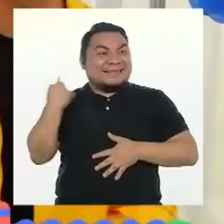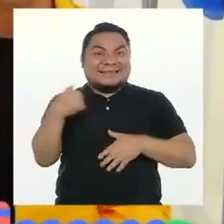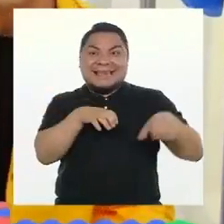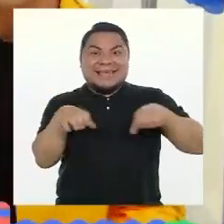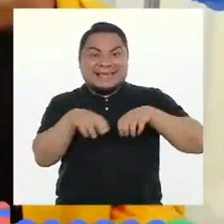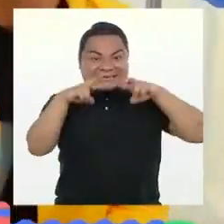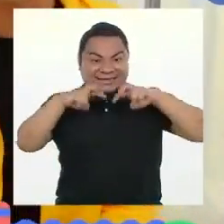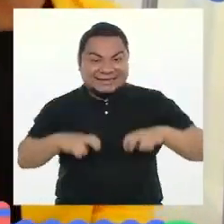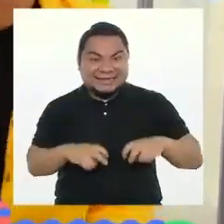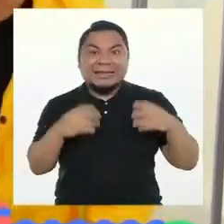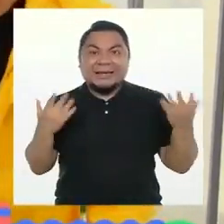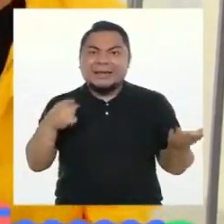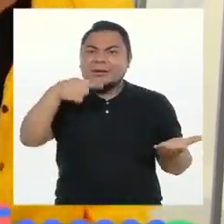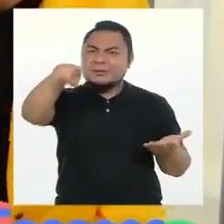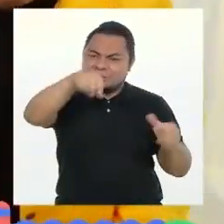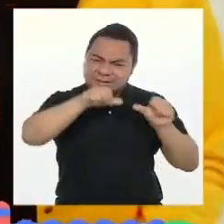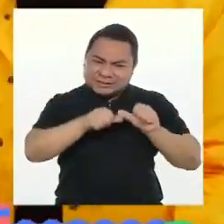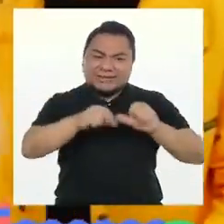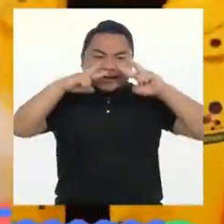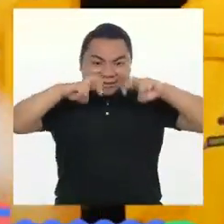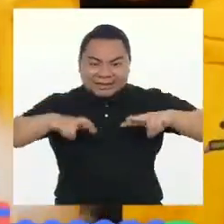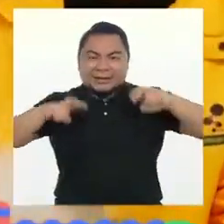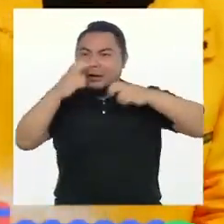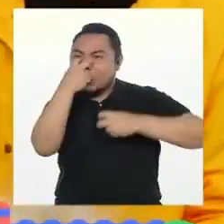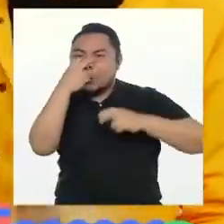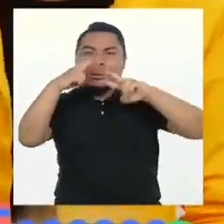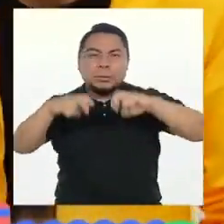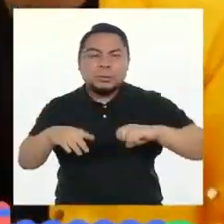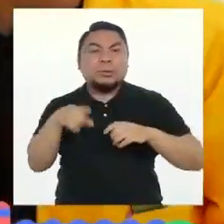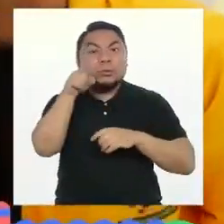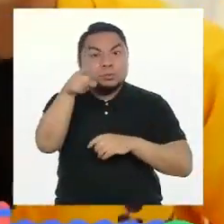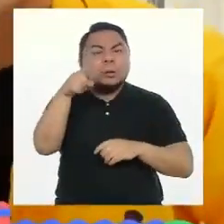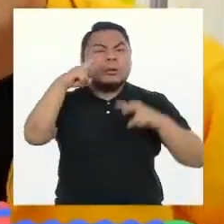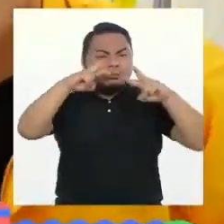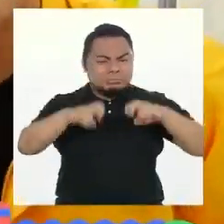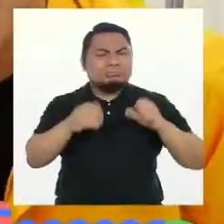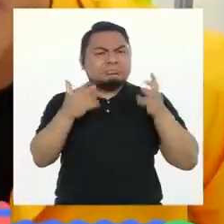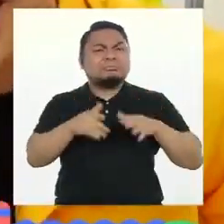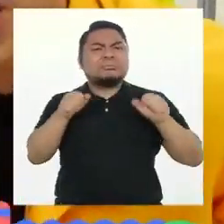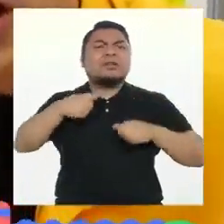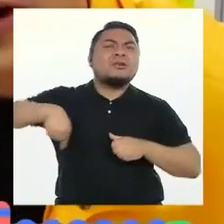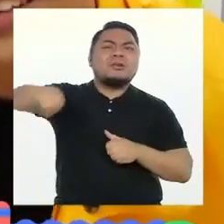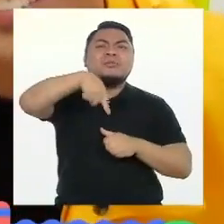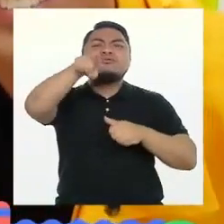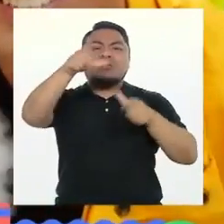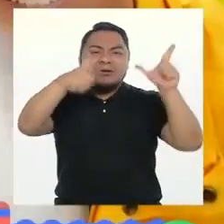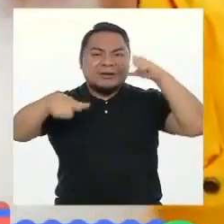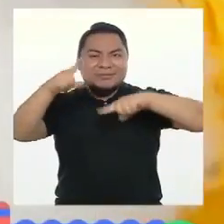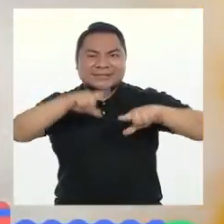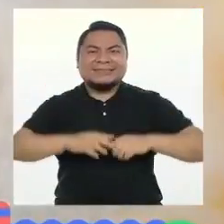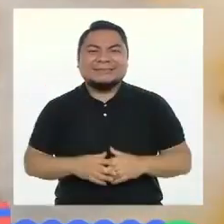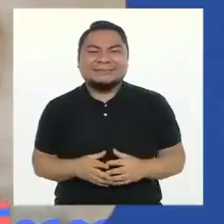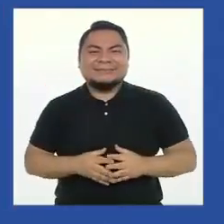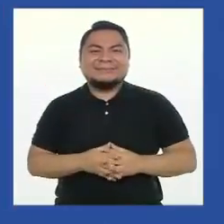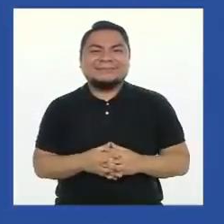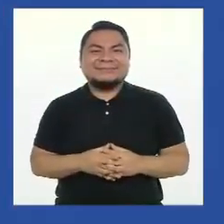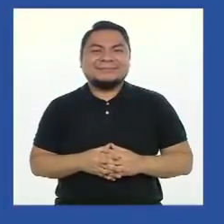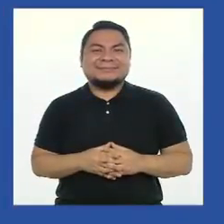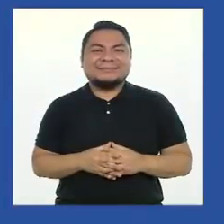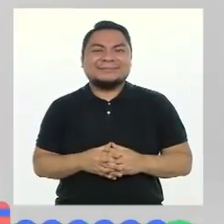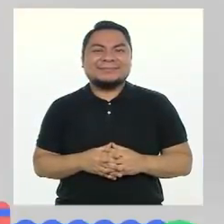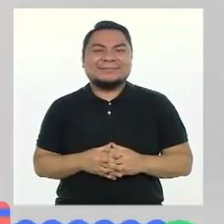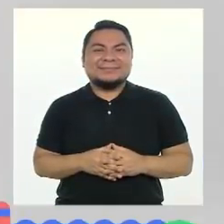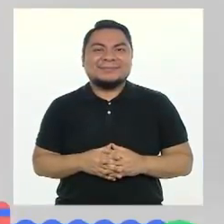haciendo? Por eso, nunca dejes de experimentar, porque tú eres un experimentor y el mundo es tu laboratorio.